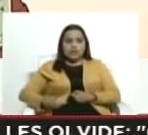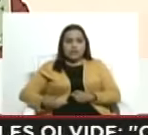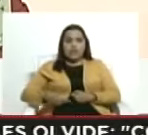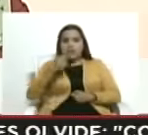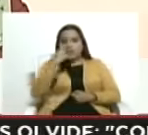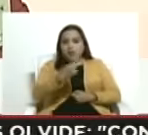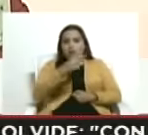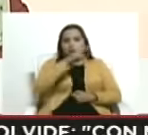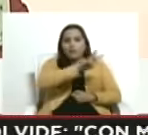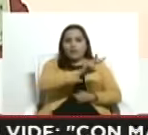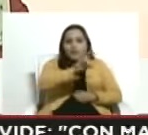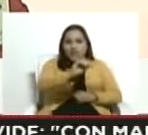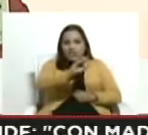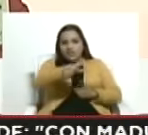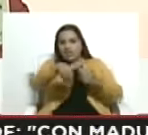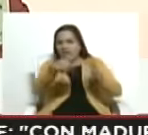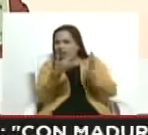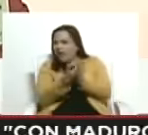lapso entre el 20 y el